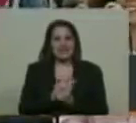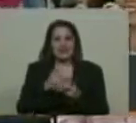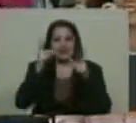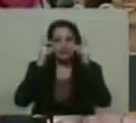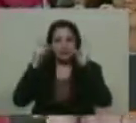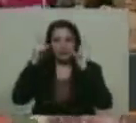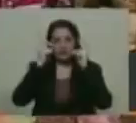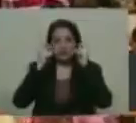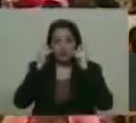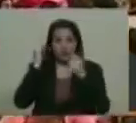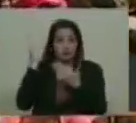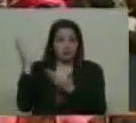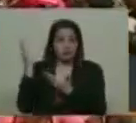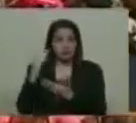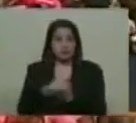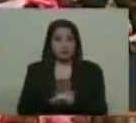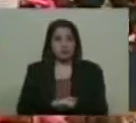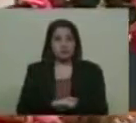¿verdad?